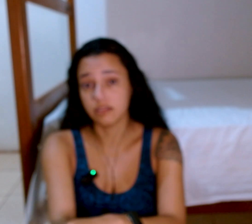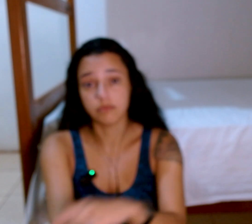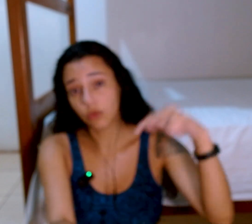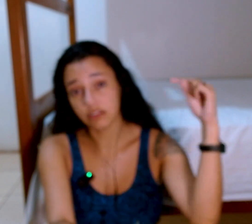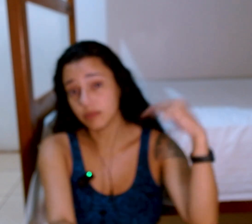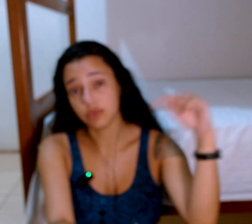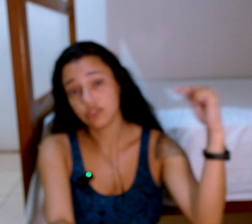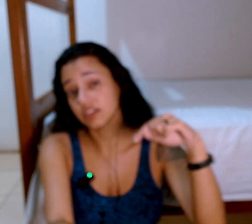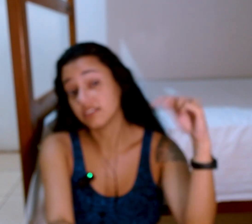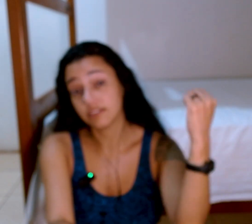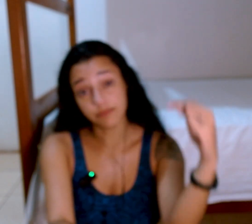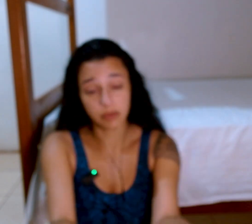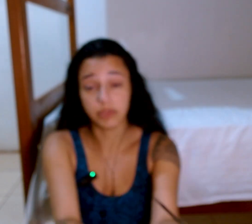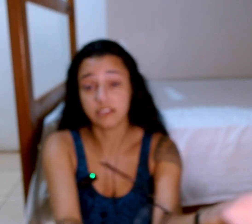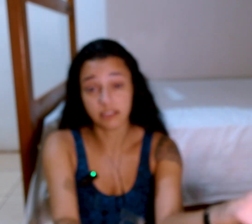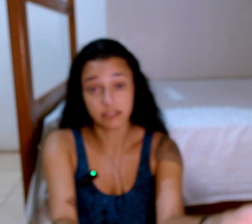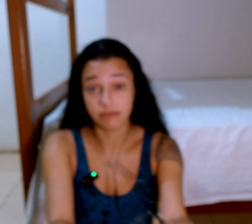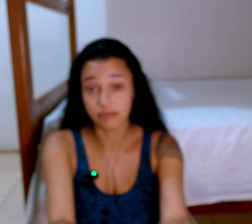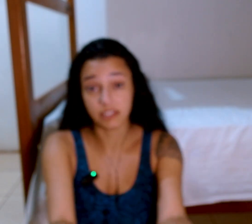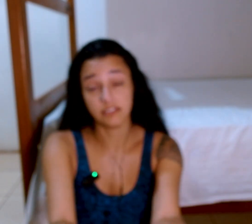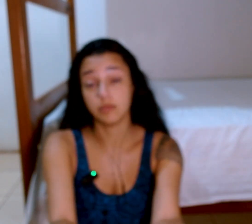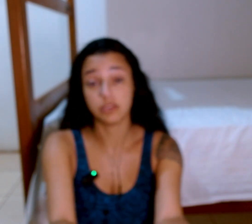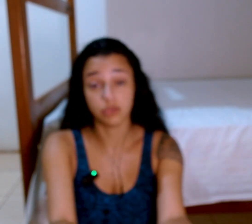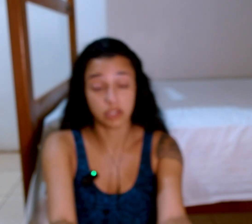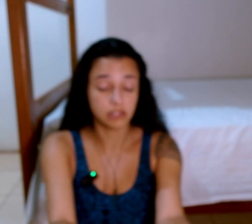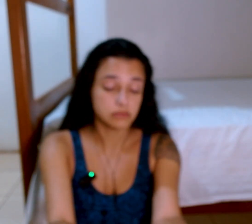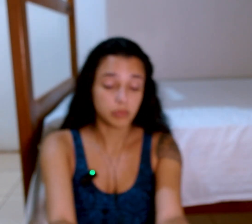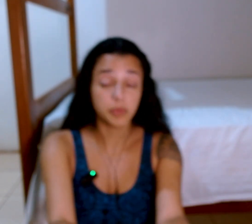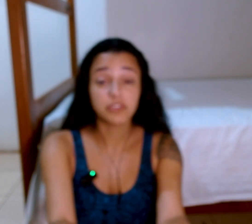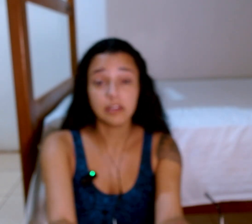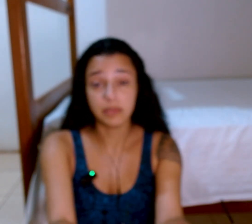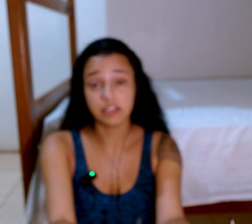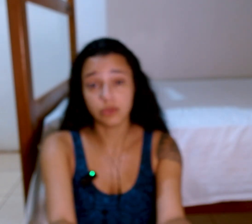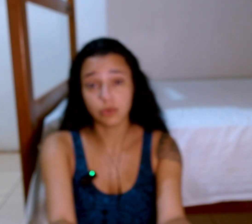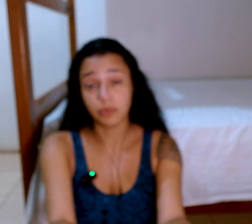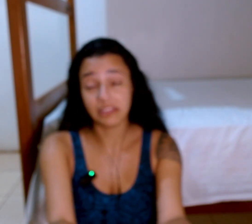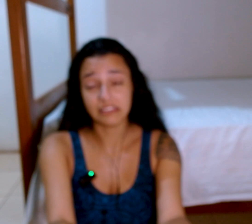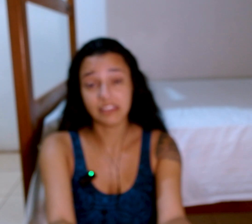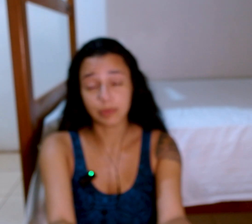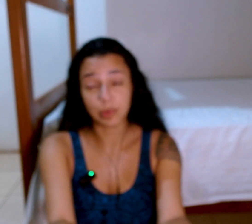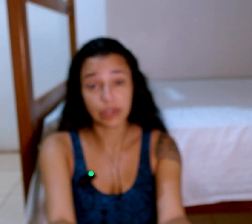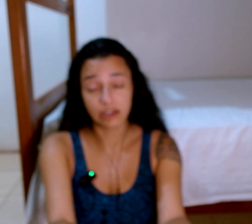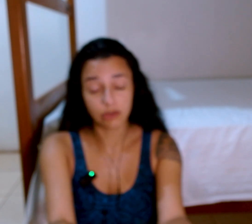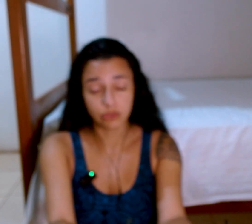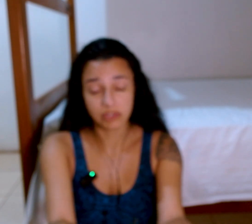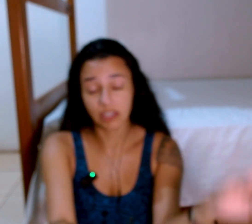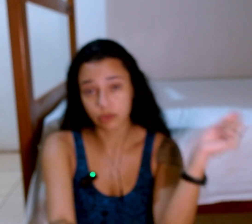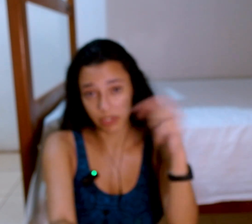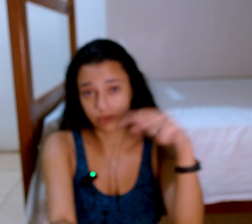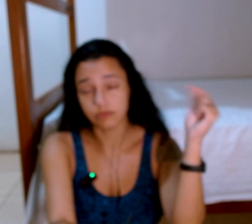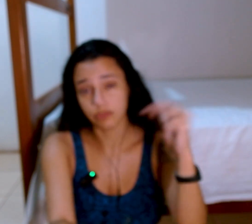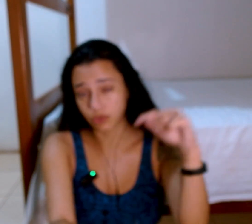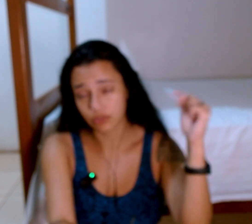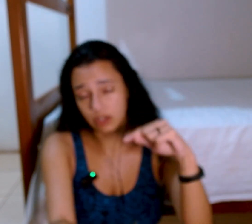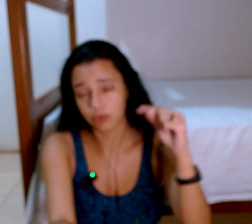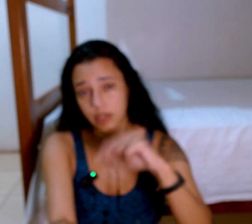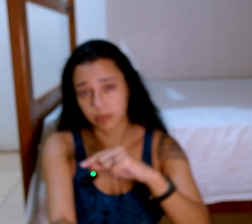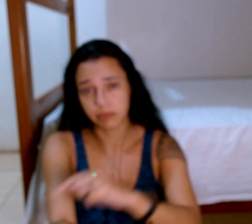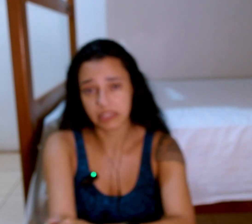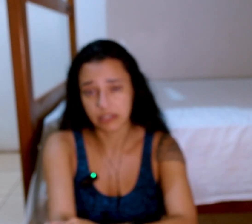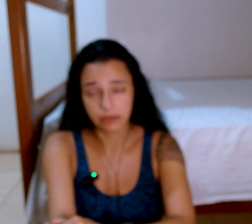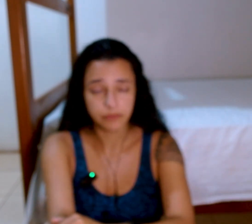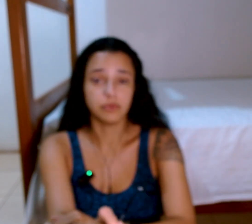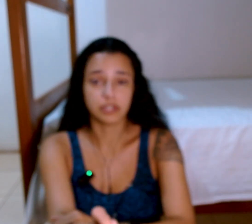Y cuénteme ustedes qué piensan de esa persona muy posiblemente YouTube va a intentar bloquear los comentarios pero yo